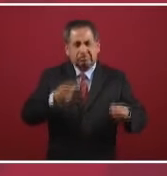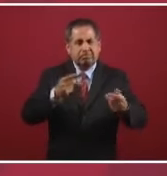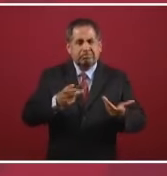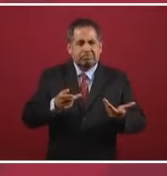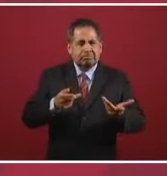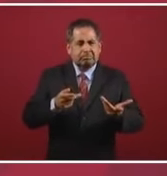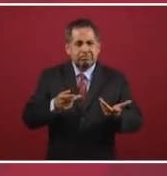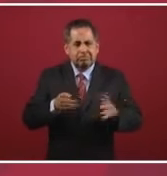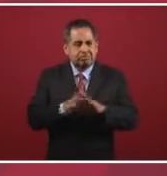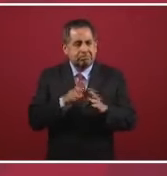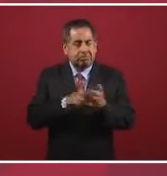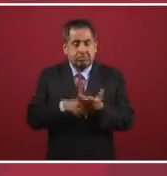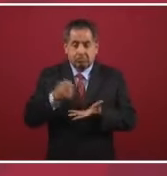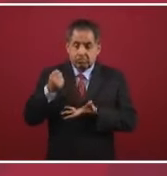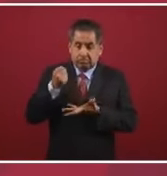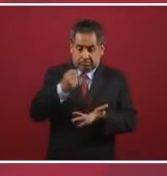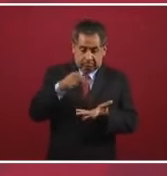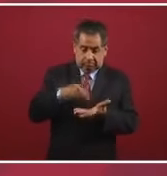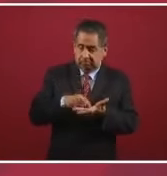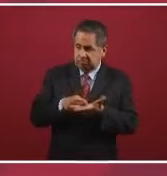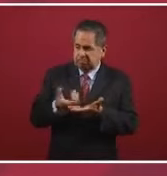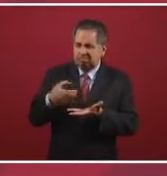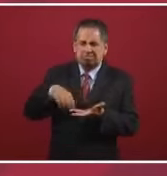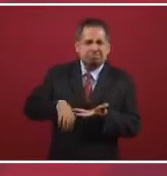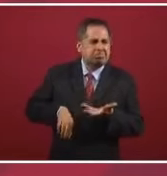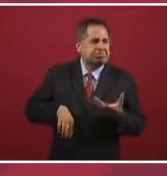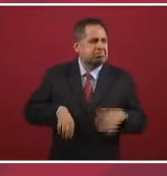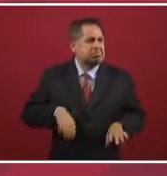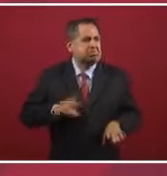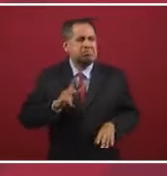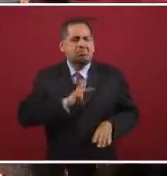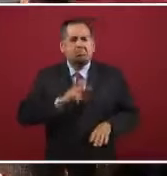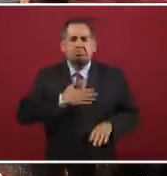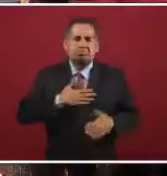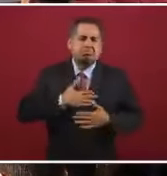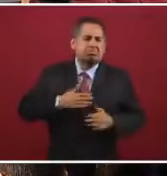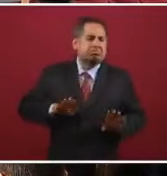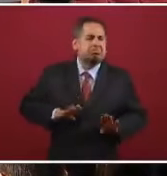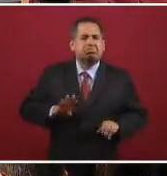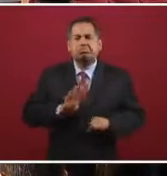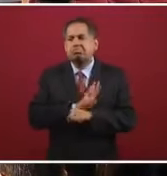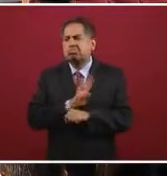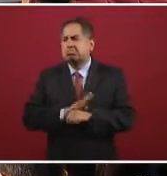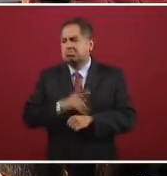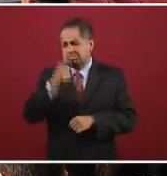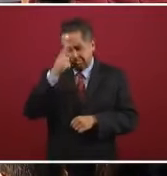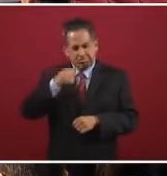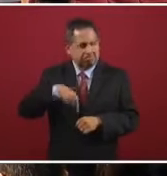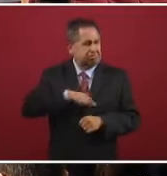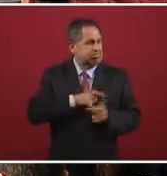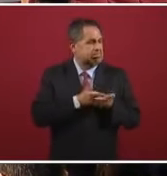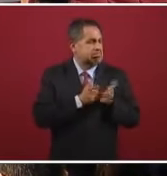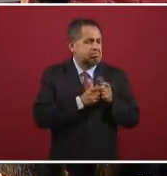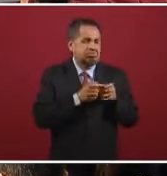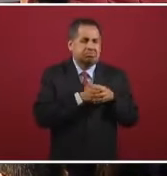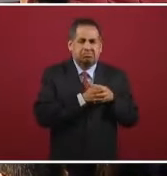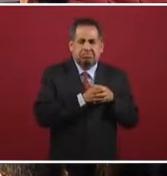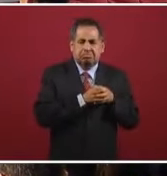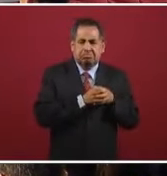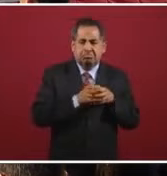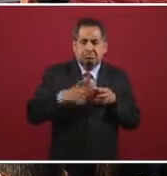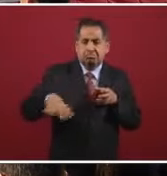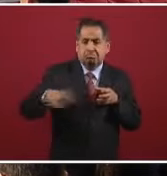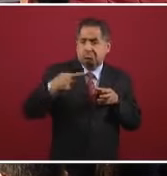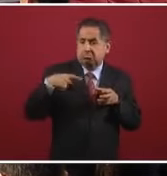de utilizar el presupuesto para beneficio de minorías y dejar